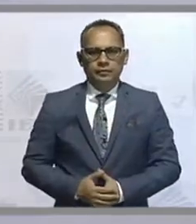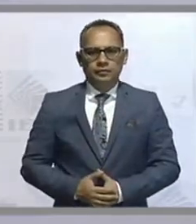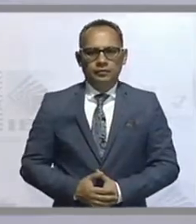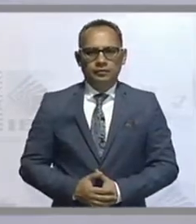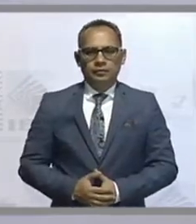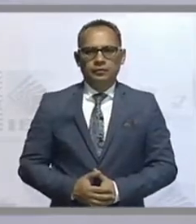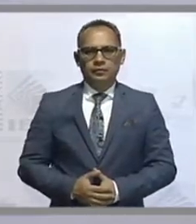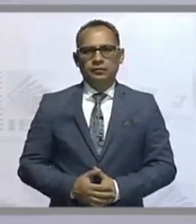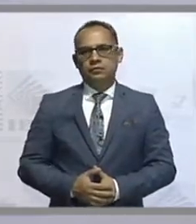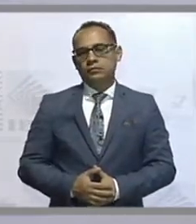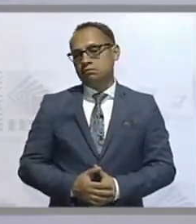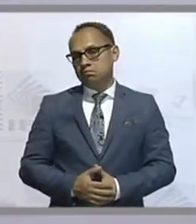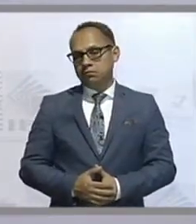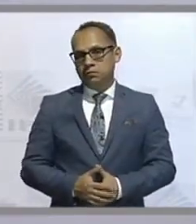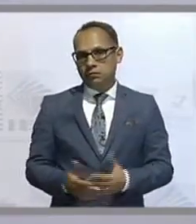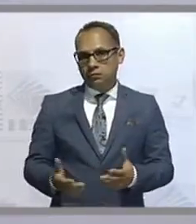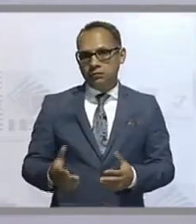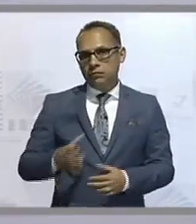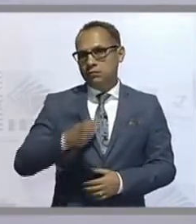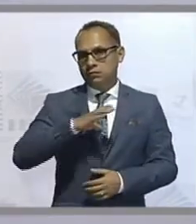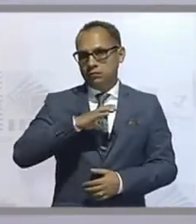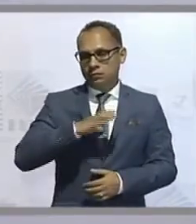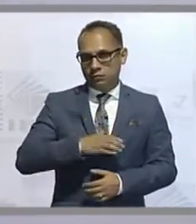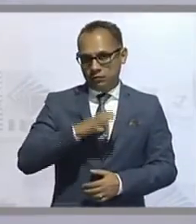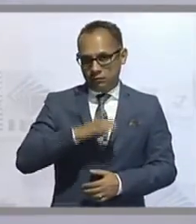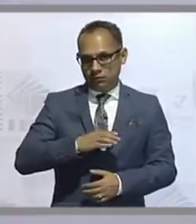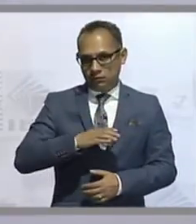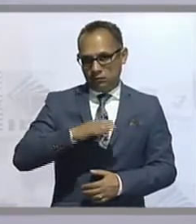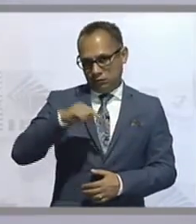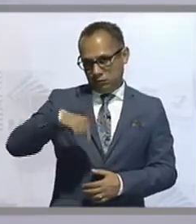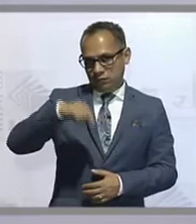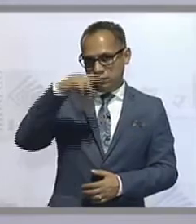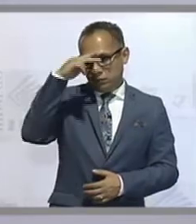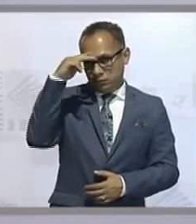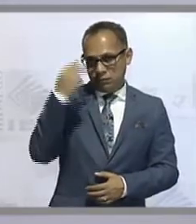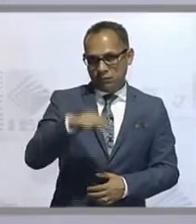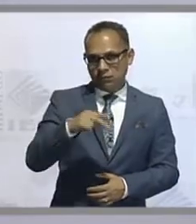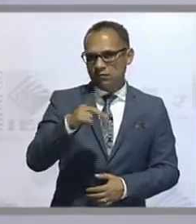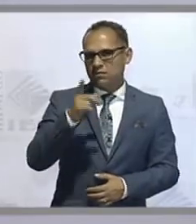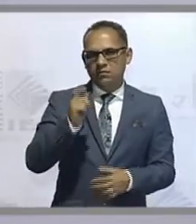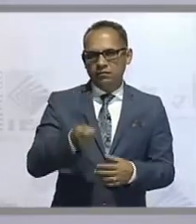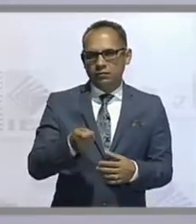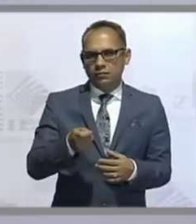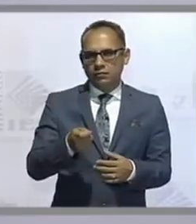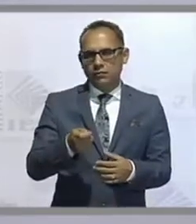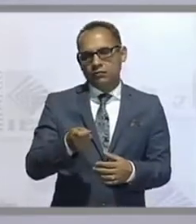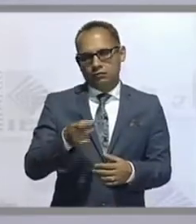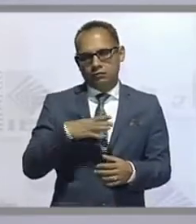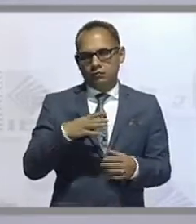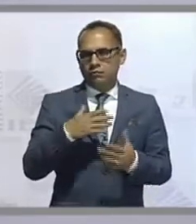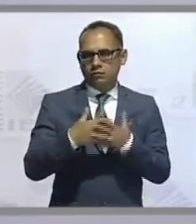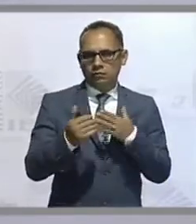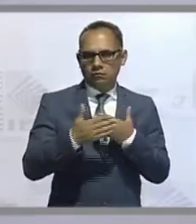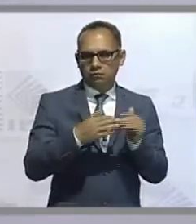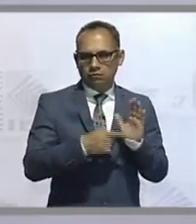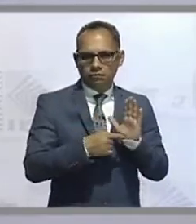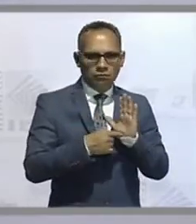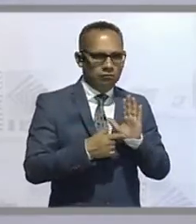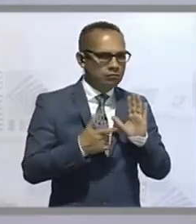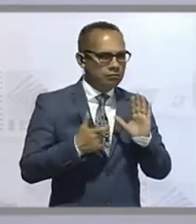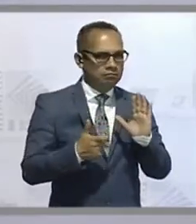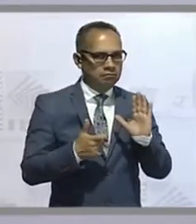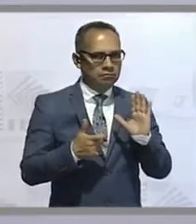el cáncer y lo que ha lastimado a nuestro méxico es el modelo económico que se aplica este modelo económico genera